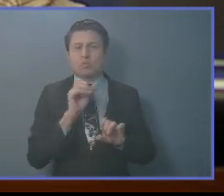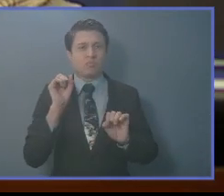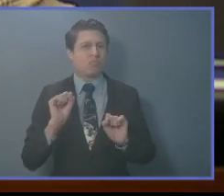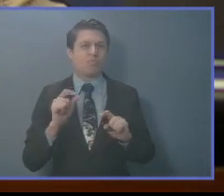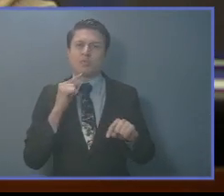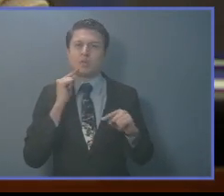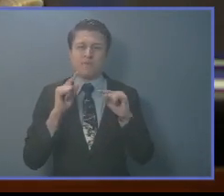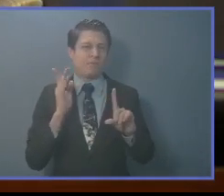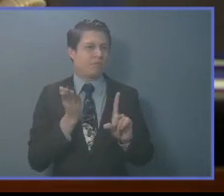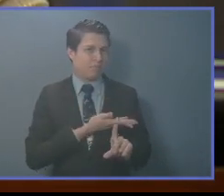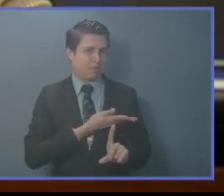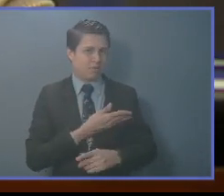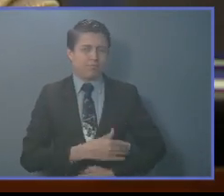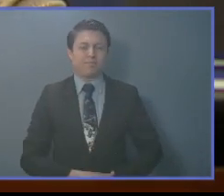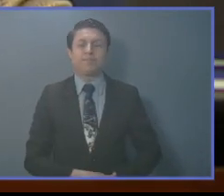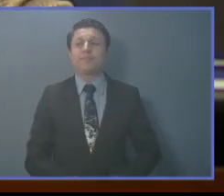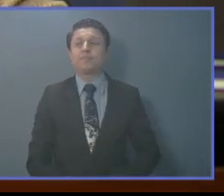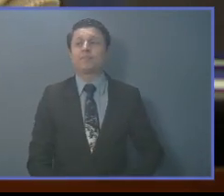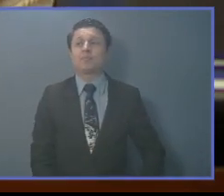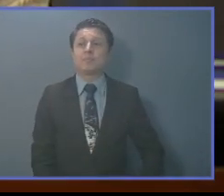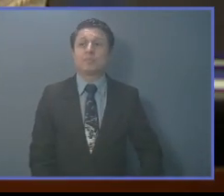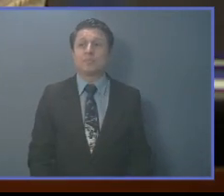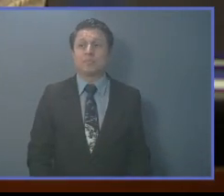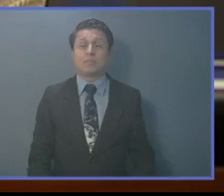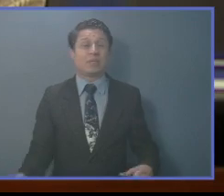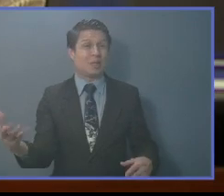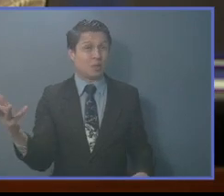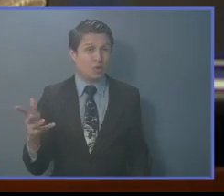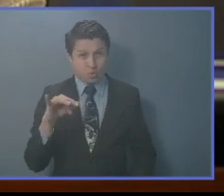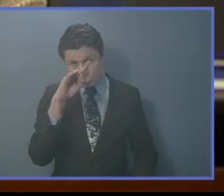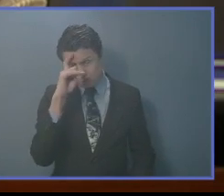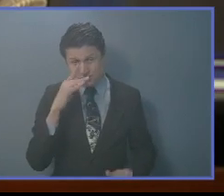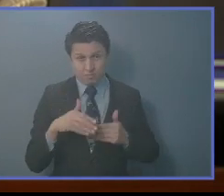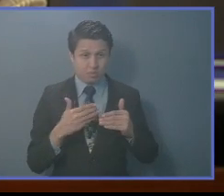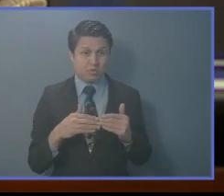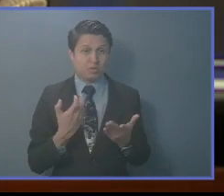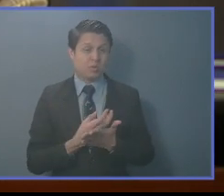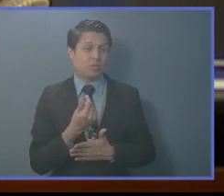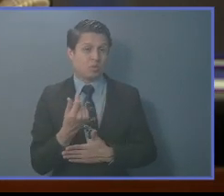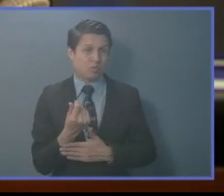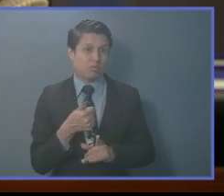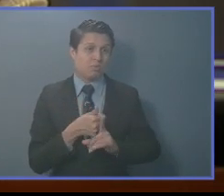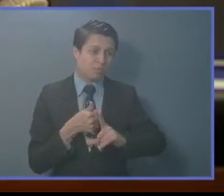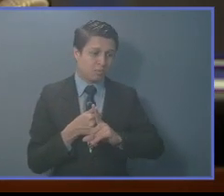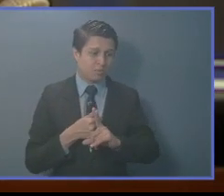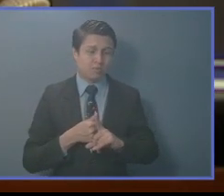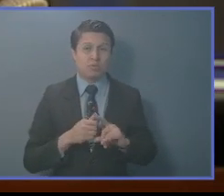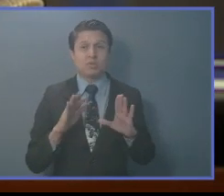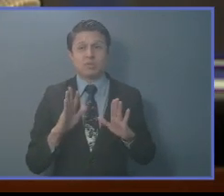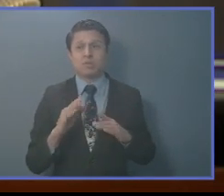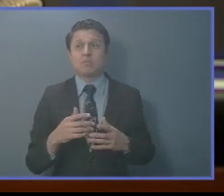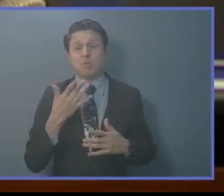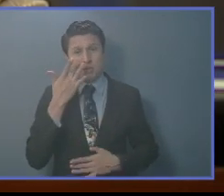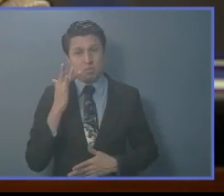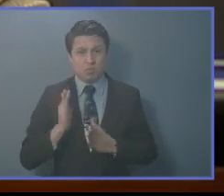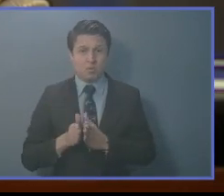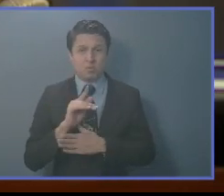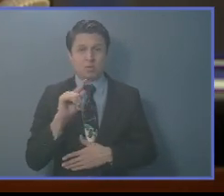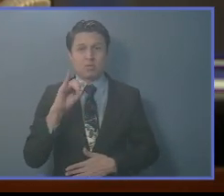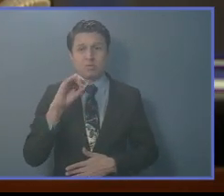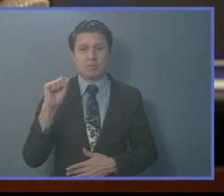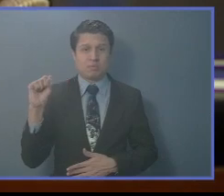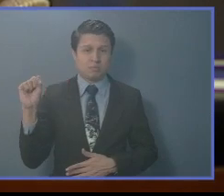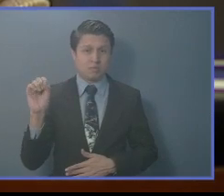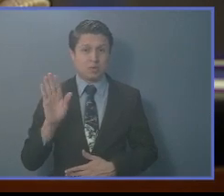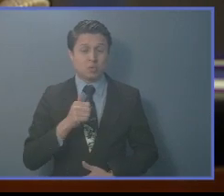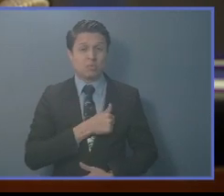Asuetos, Vacaciones y Licencias de los Empleados Públicos, para todos los efectos legales y económicos correspondientes. En este caso, el Instituto Salvadoreño del Seguro Social